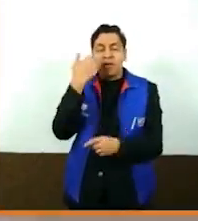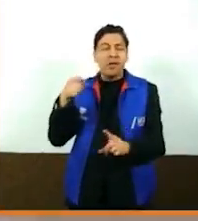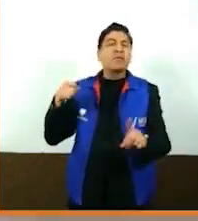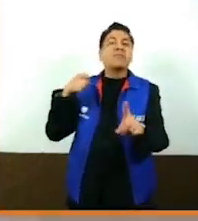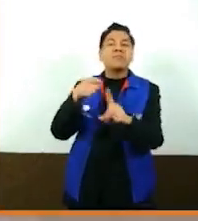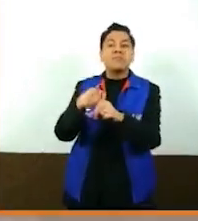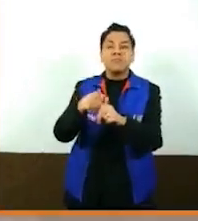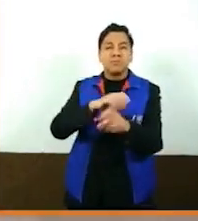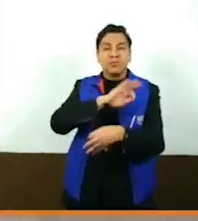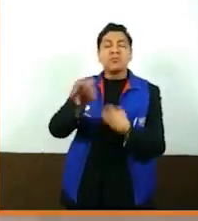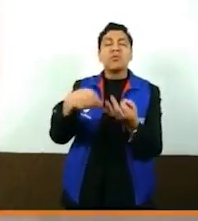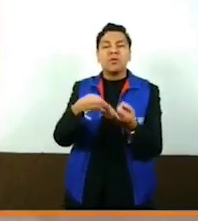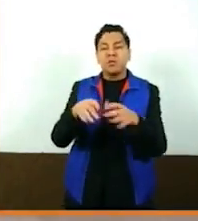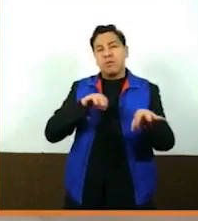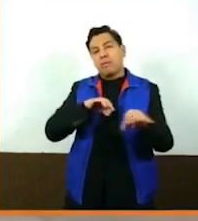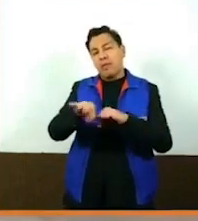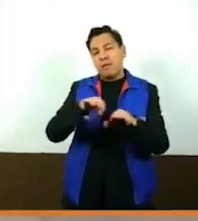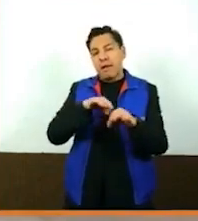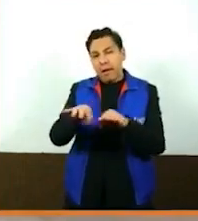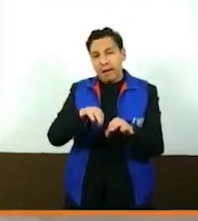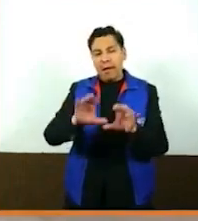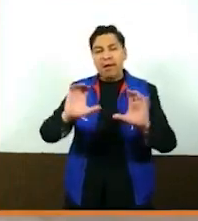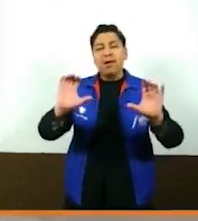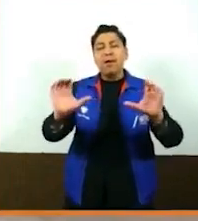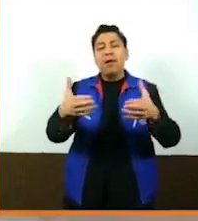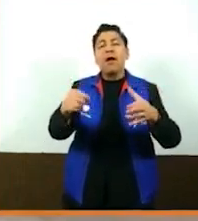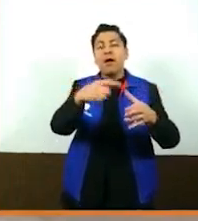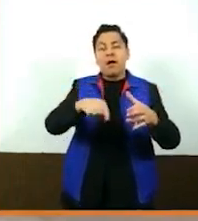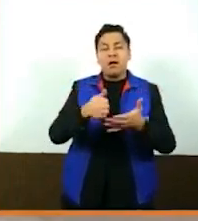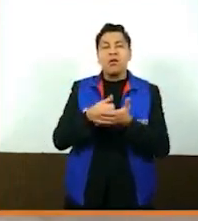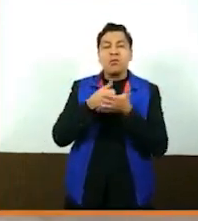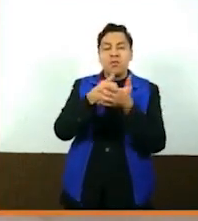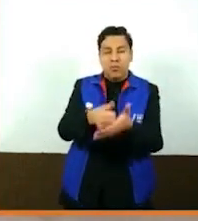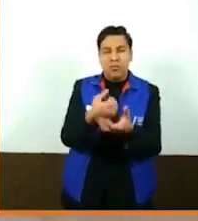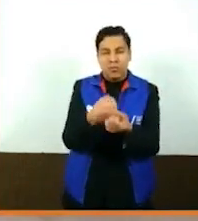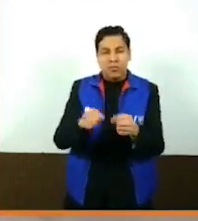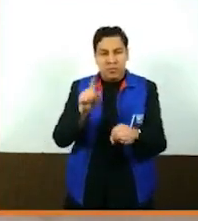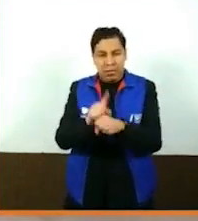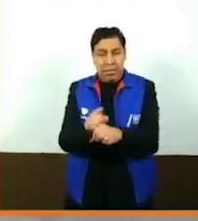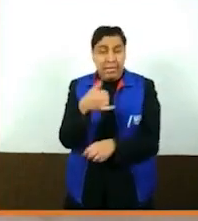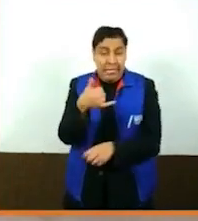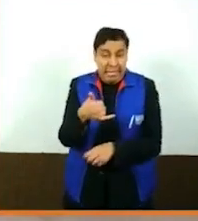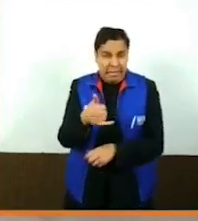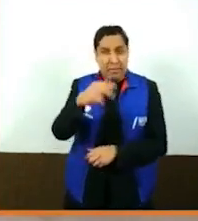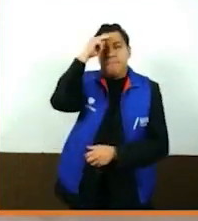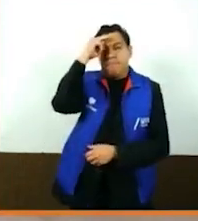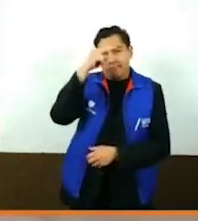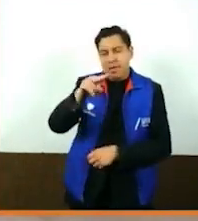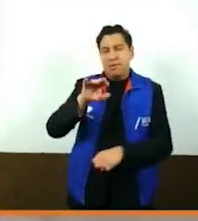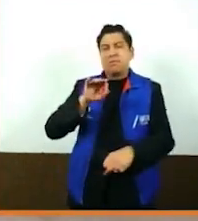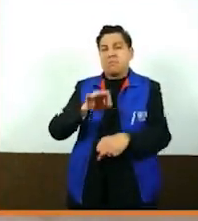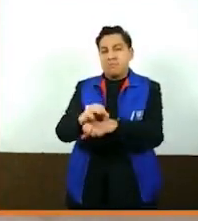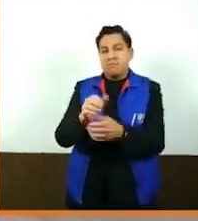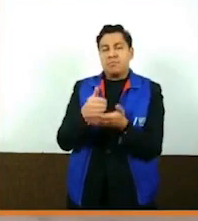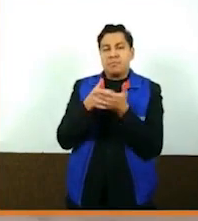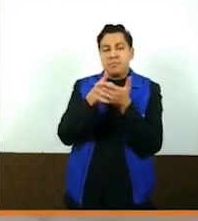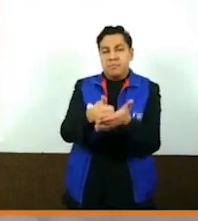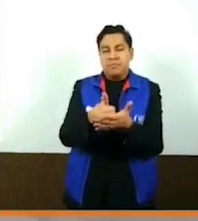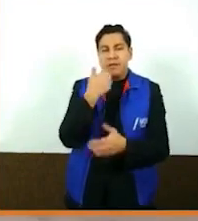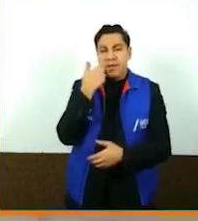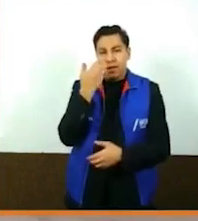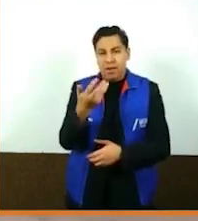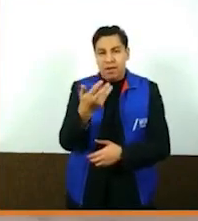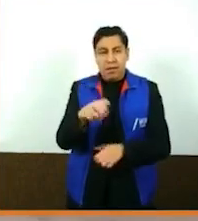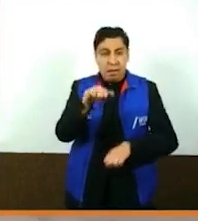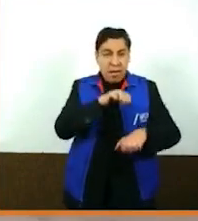común: trabajar a favor del desarrollo de las comunidades, de la sociedad y del país. A medida de que las empresas se han dado